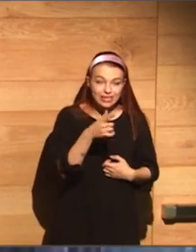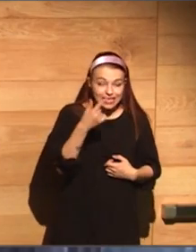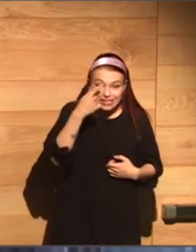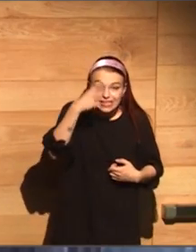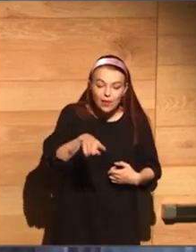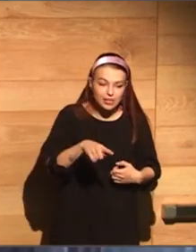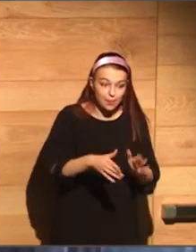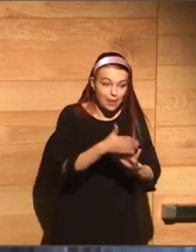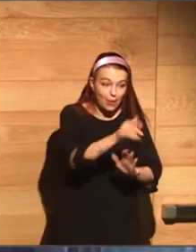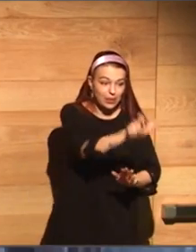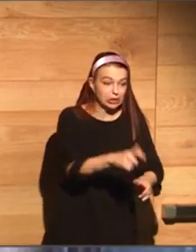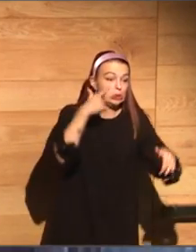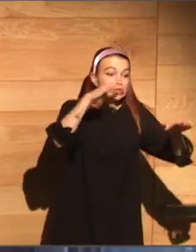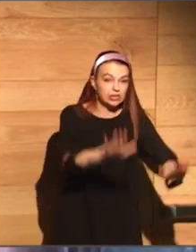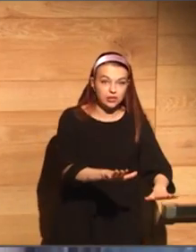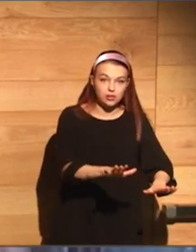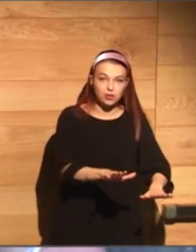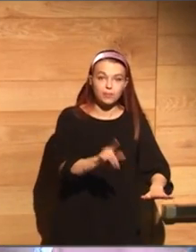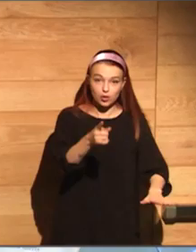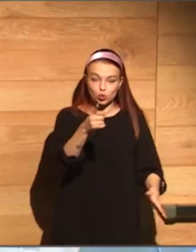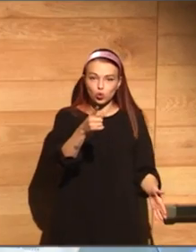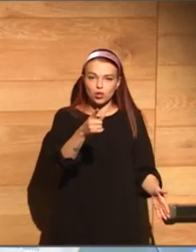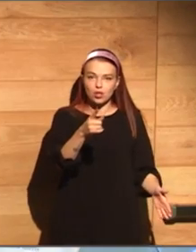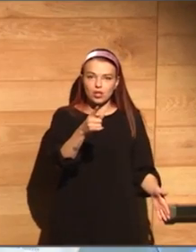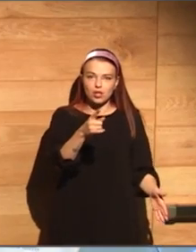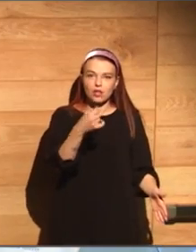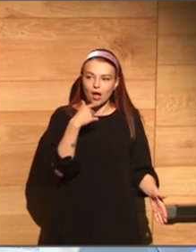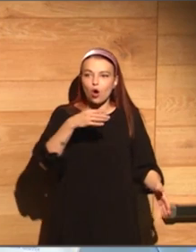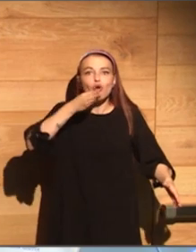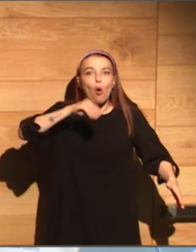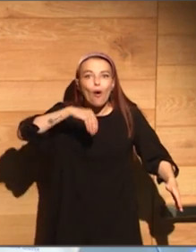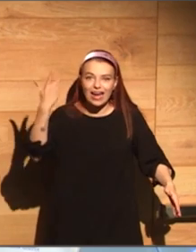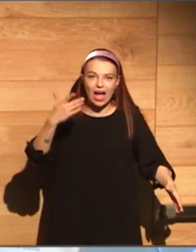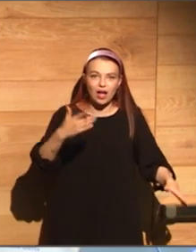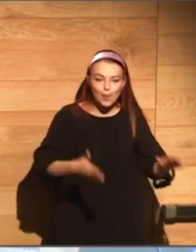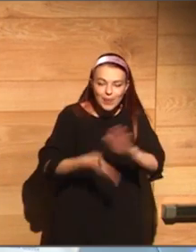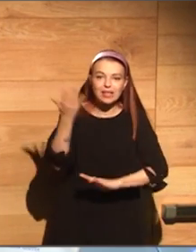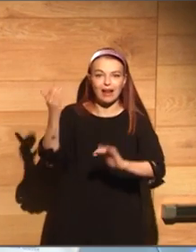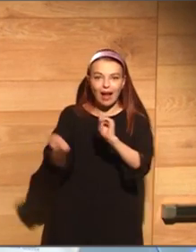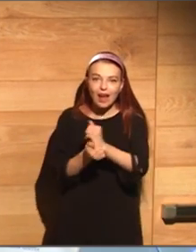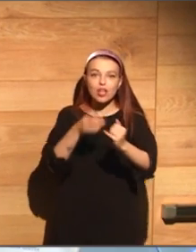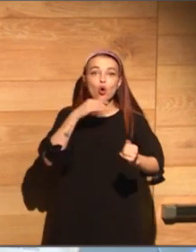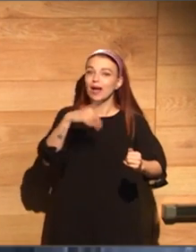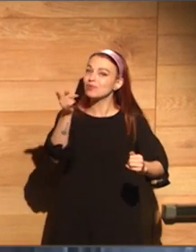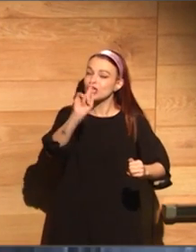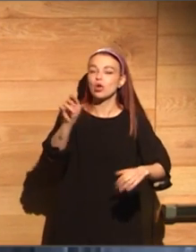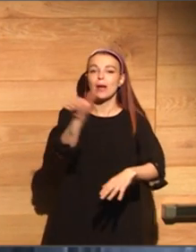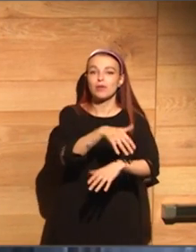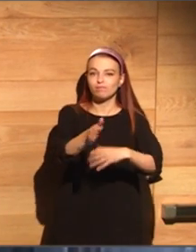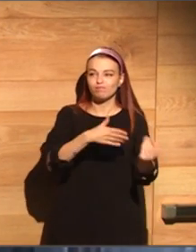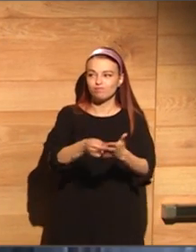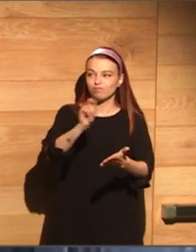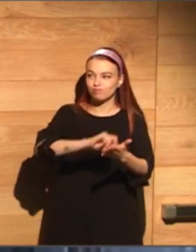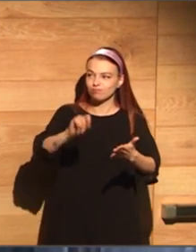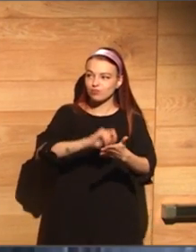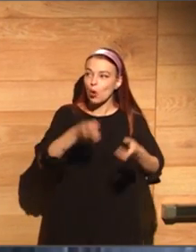desde la ética y desde la lógica tendrías que decir, ojalá y te enchironen, pero no, es que están muy bien escritos. Y además es extraño, porque en